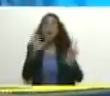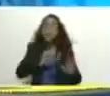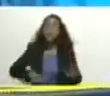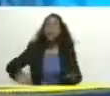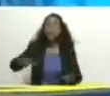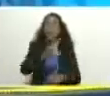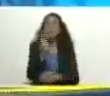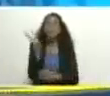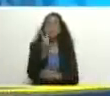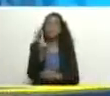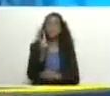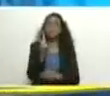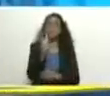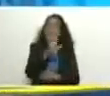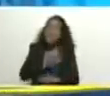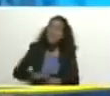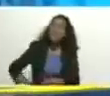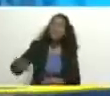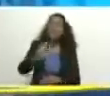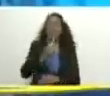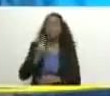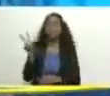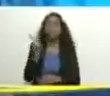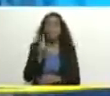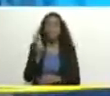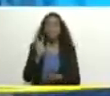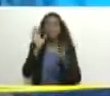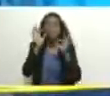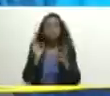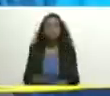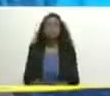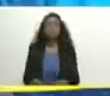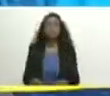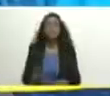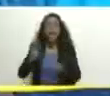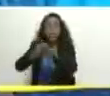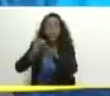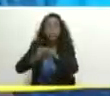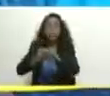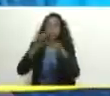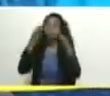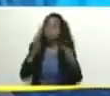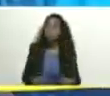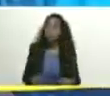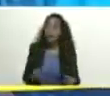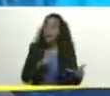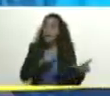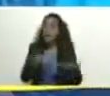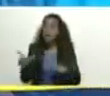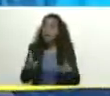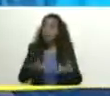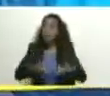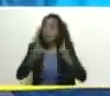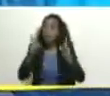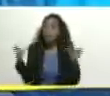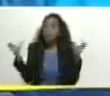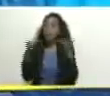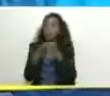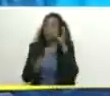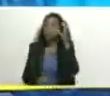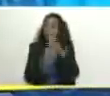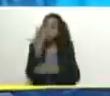territorial de toda la República Bolivariana de Venezuela, y anuncio la activación y